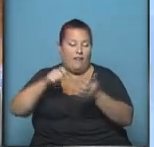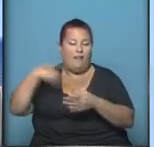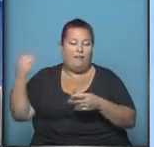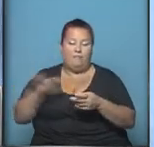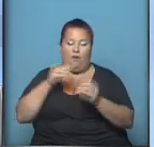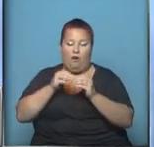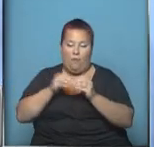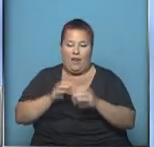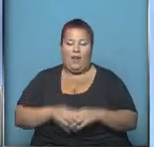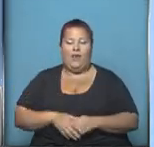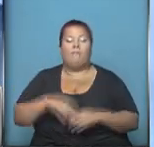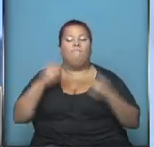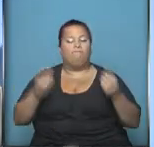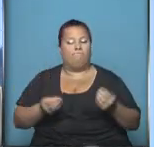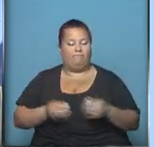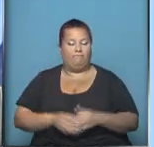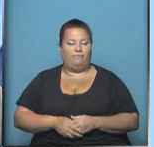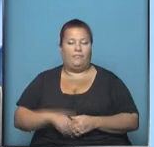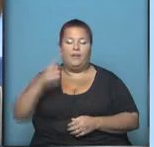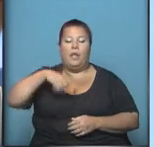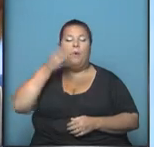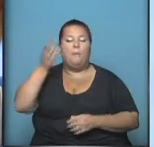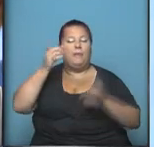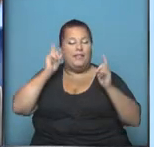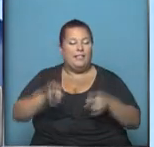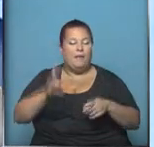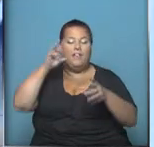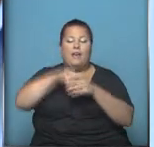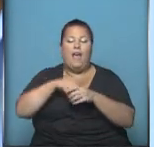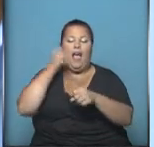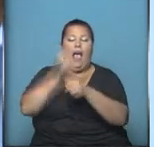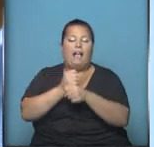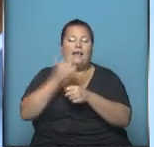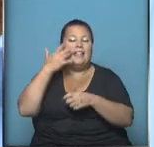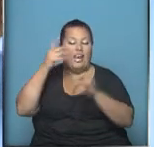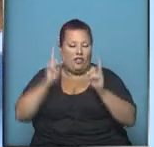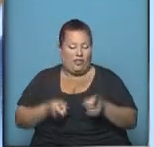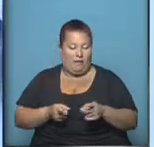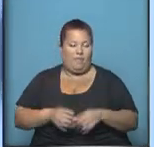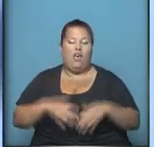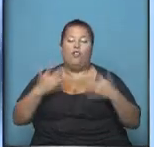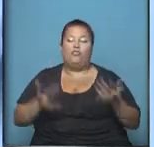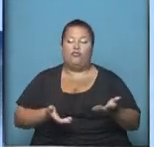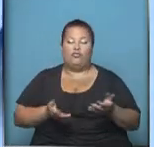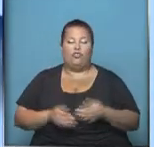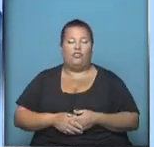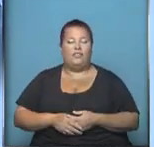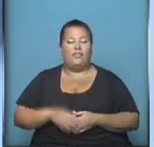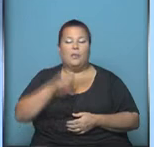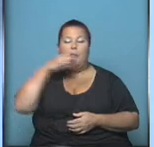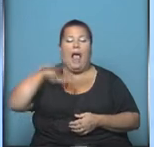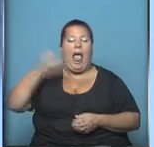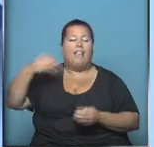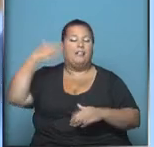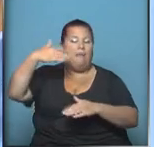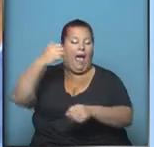fiochetta que hemos pedido también que se ha incluido hasta el nieto entonces va a ser un bien ganancial para